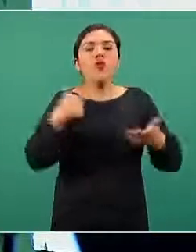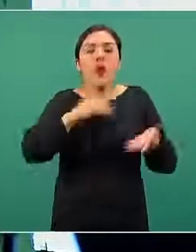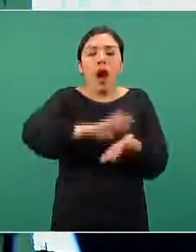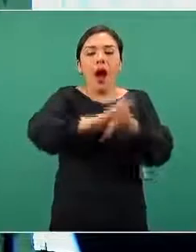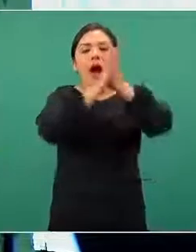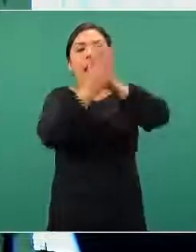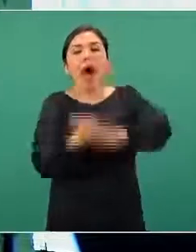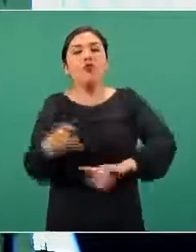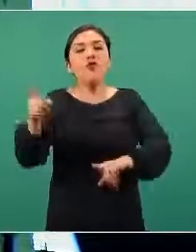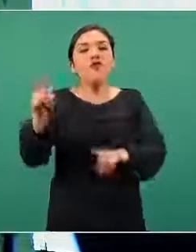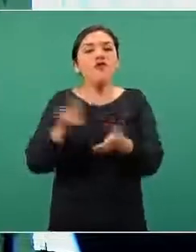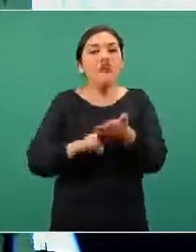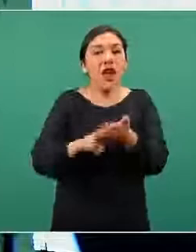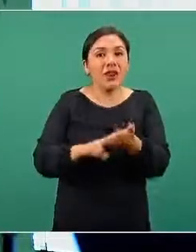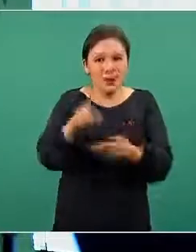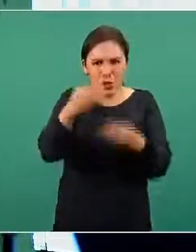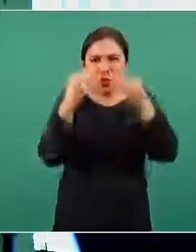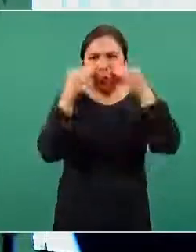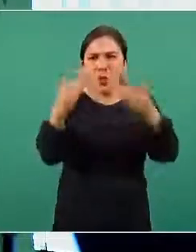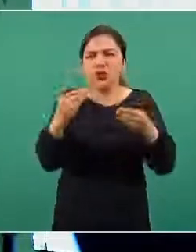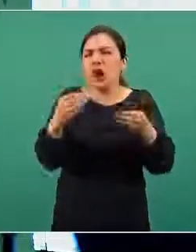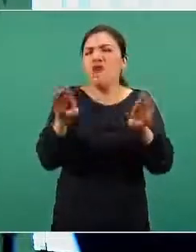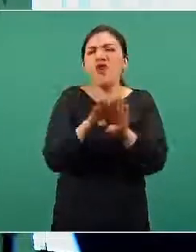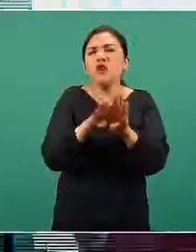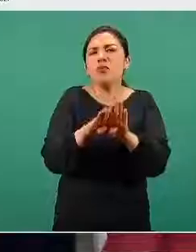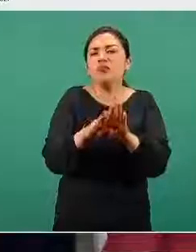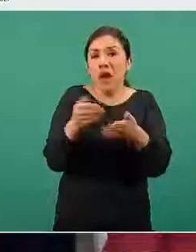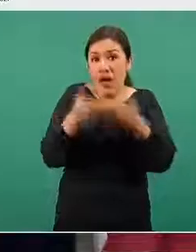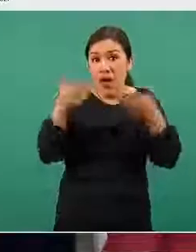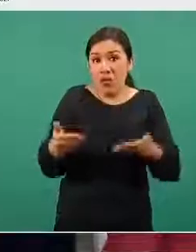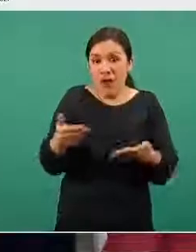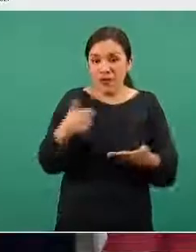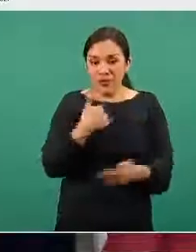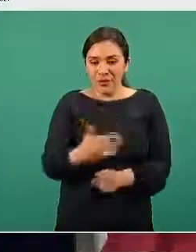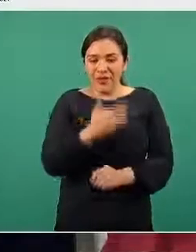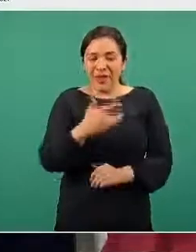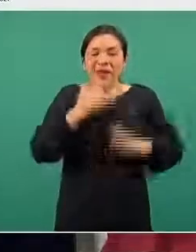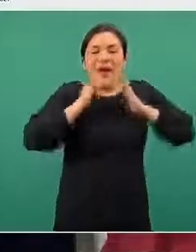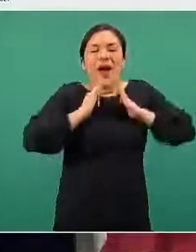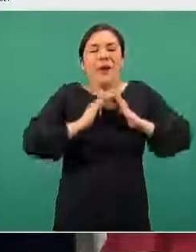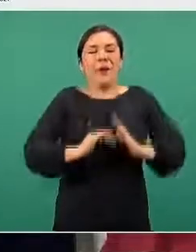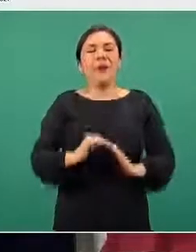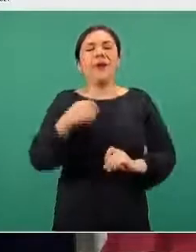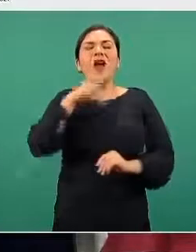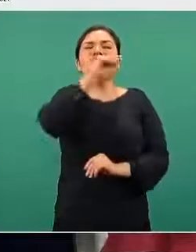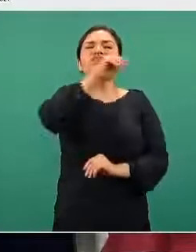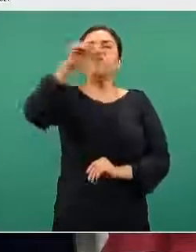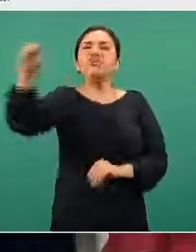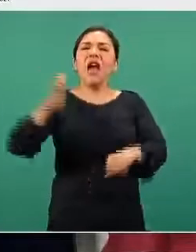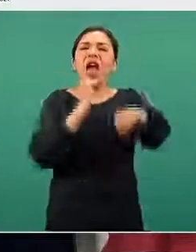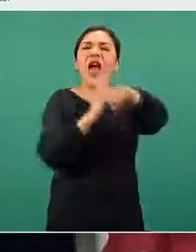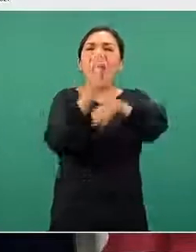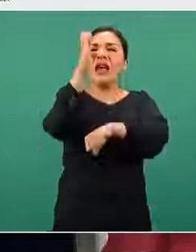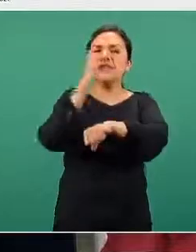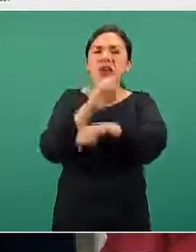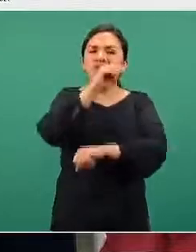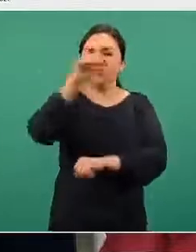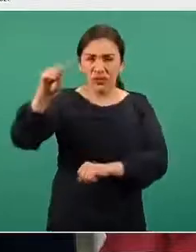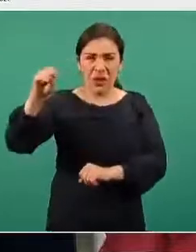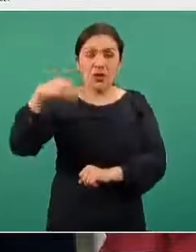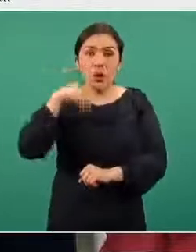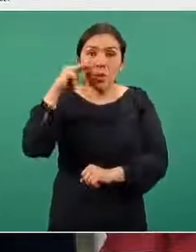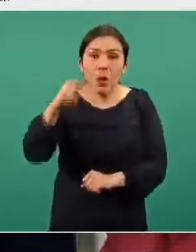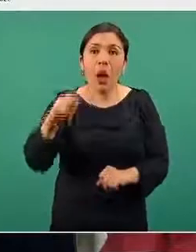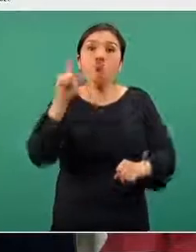verde. Y nada más la muestra del botón. Hoy nos sentimos muy a gusto recorrer nuestro estado y ver que la ama